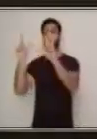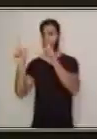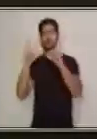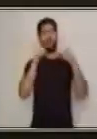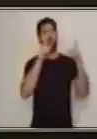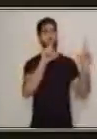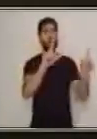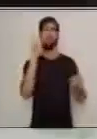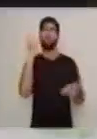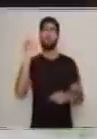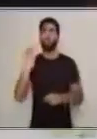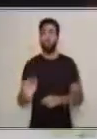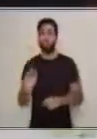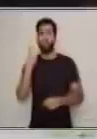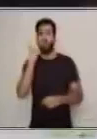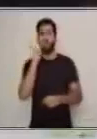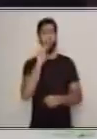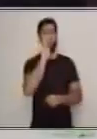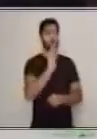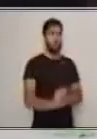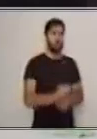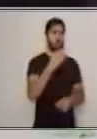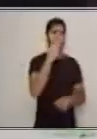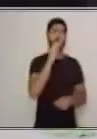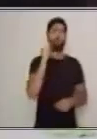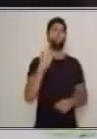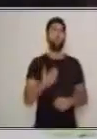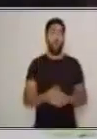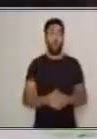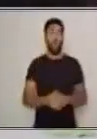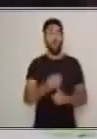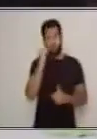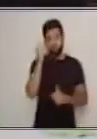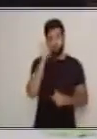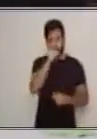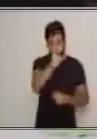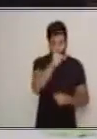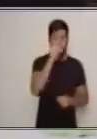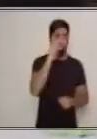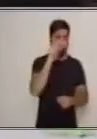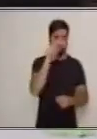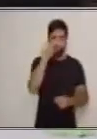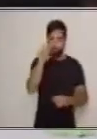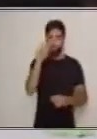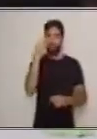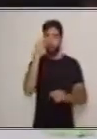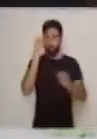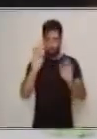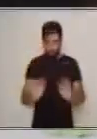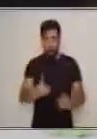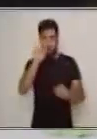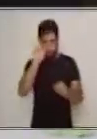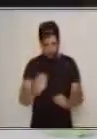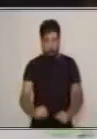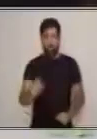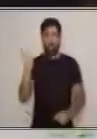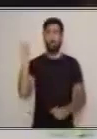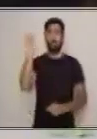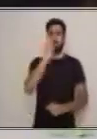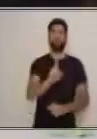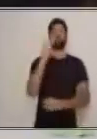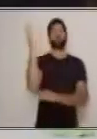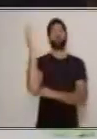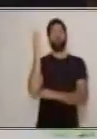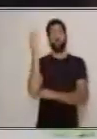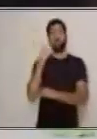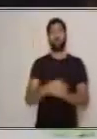niña y un niño? Porque ustedes pueden pasar a exponer, ustedes son niñas o son niñas, ¿sí?